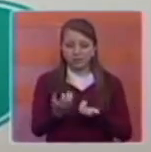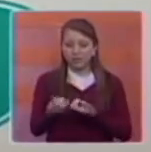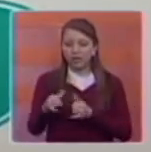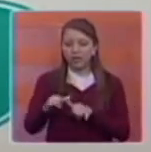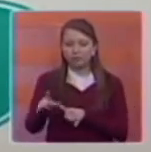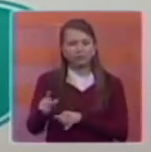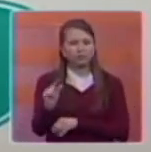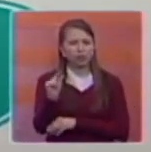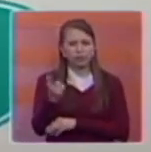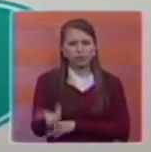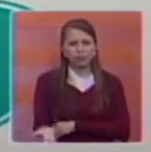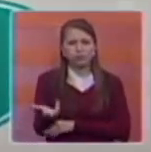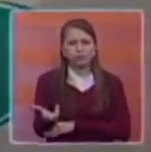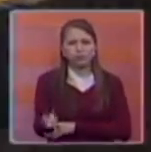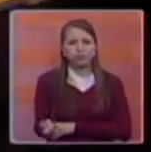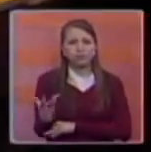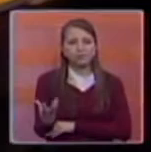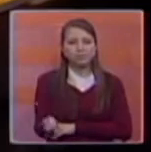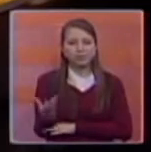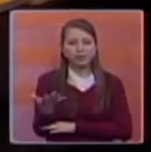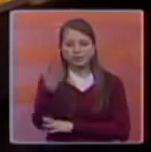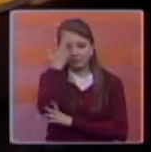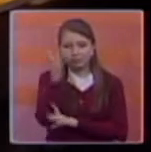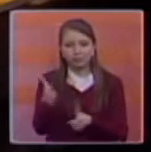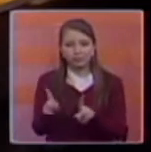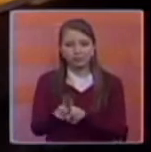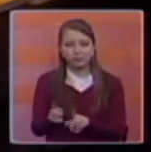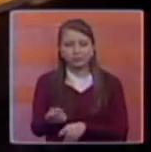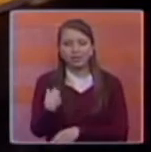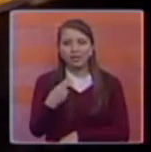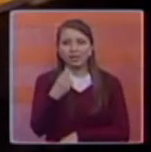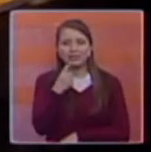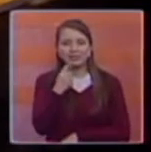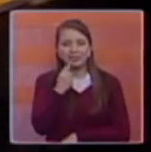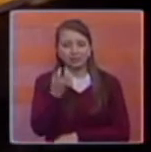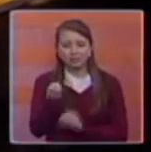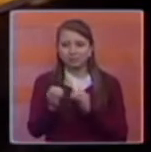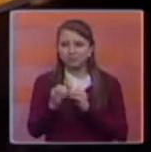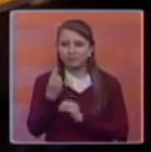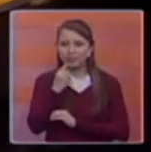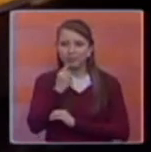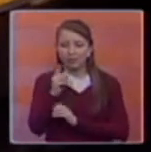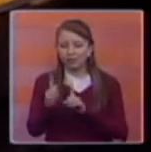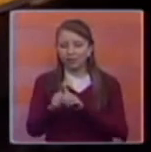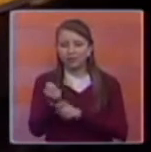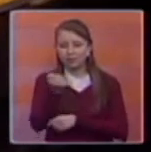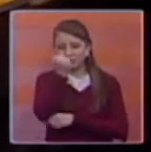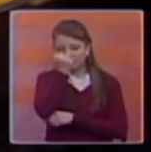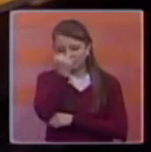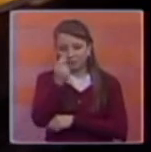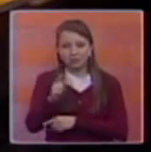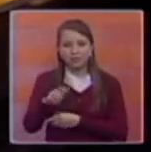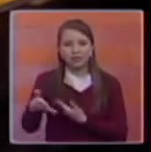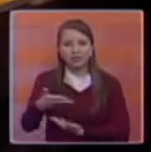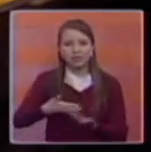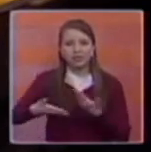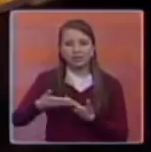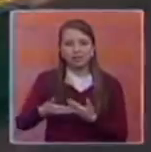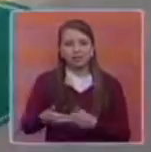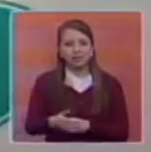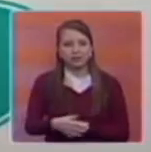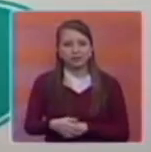sopa. ¿Por qué? Porque yo quiero que tenga el sabor de esta salsa roja que de alguna manera